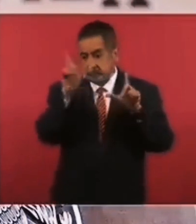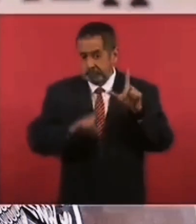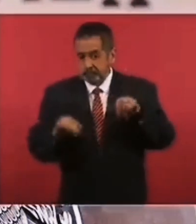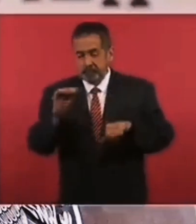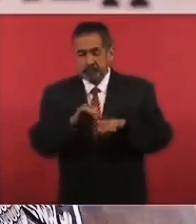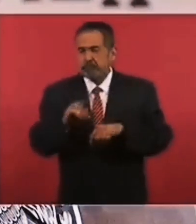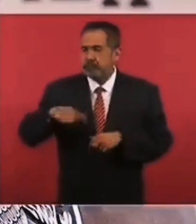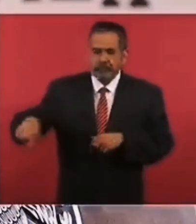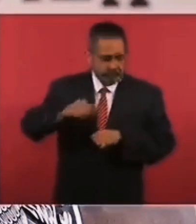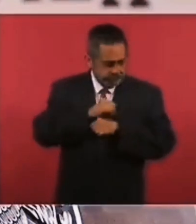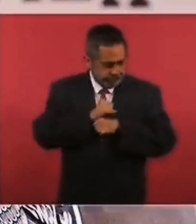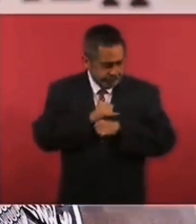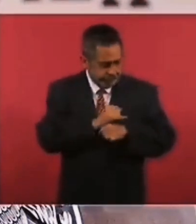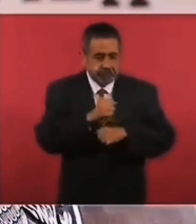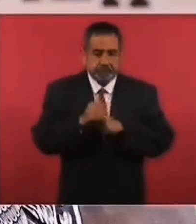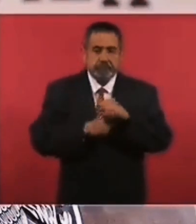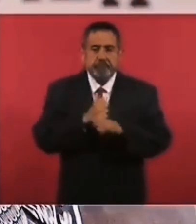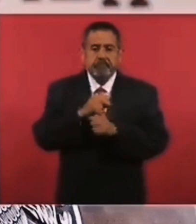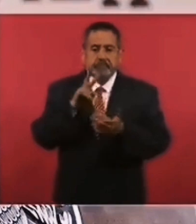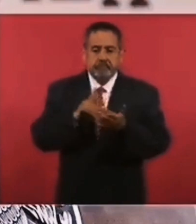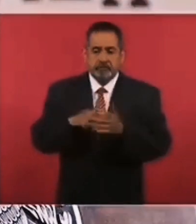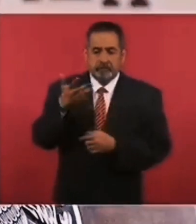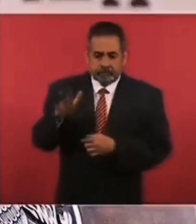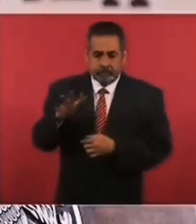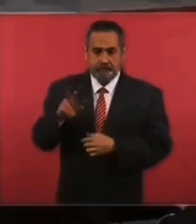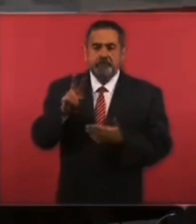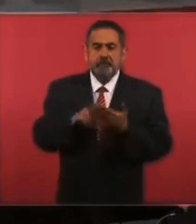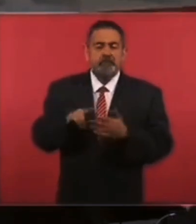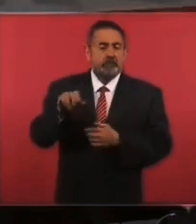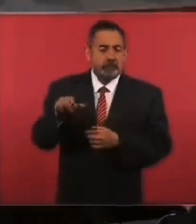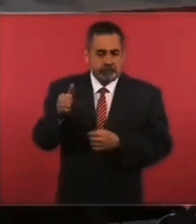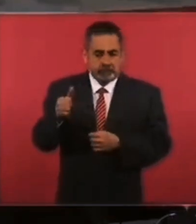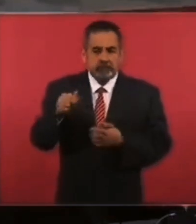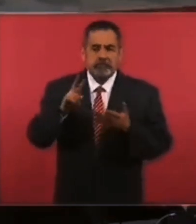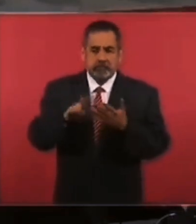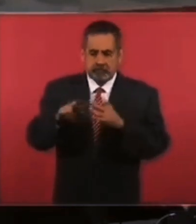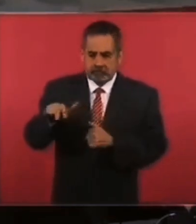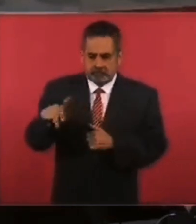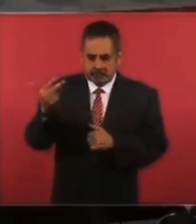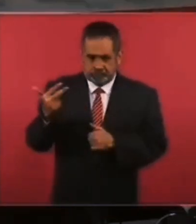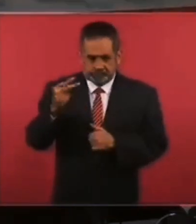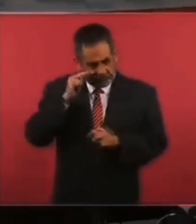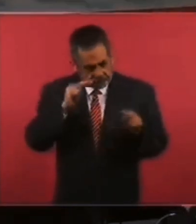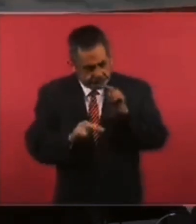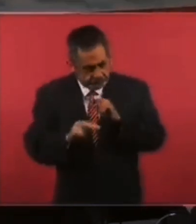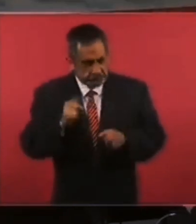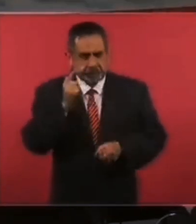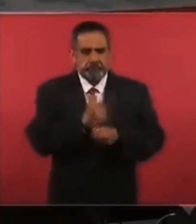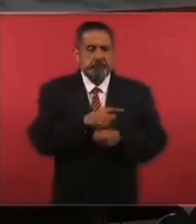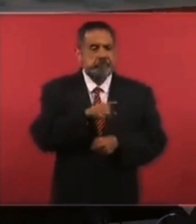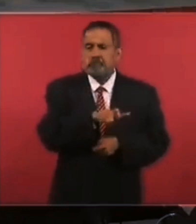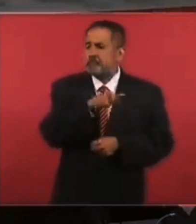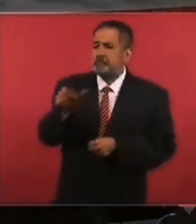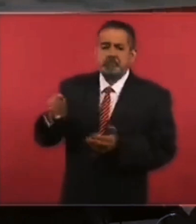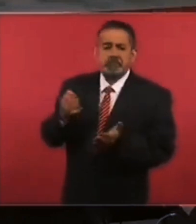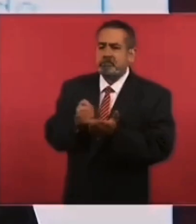fue fiscalizada durante los años 2010, 2011 y 2013, y se encontró que dejó de pagar